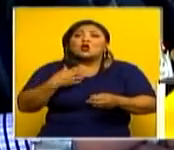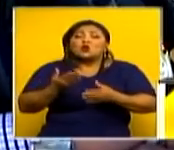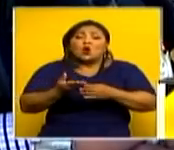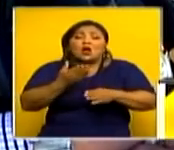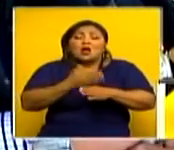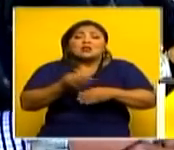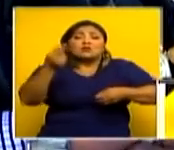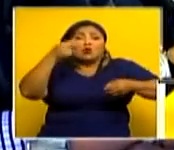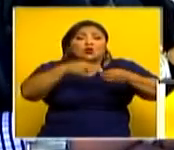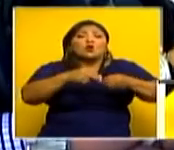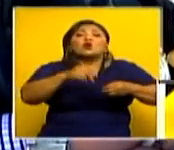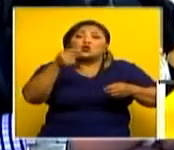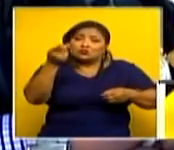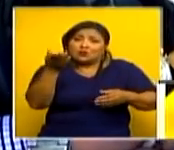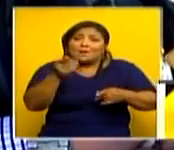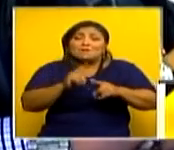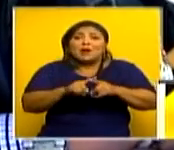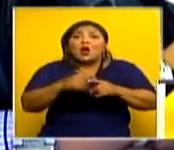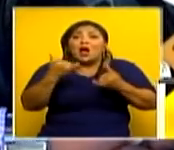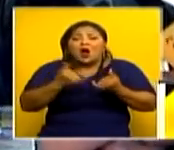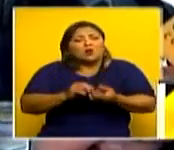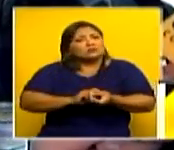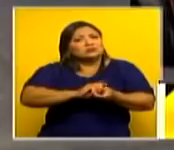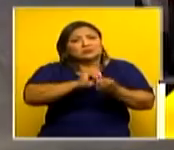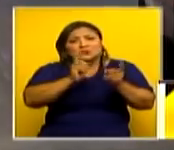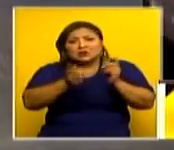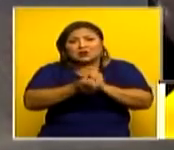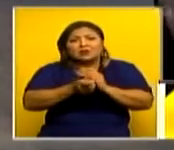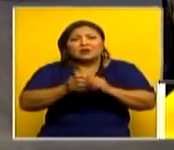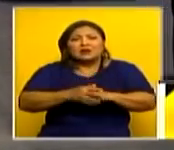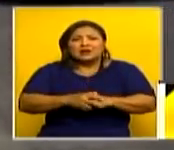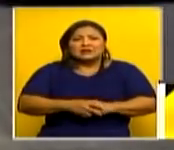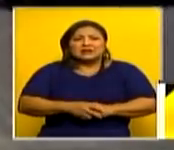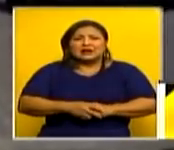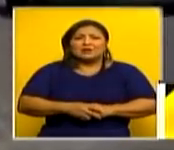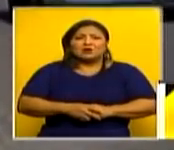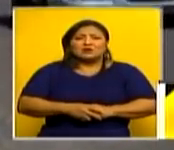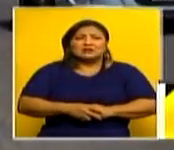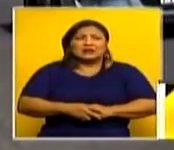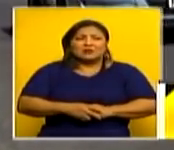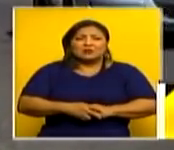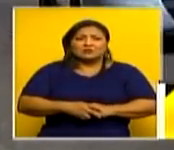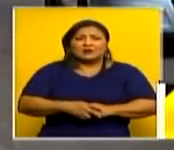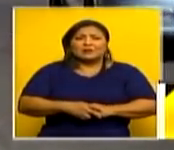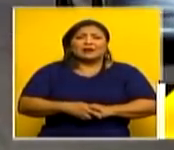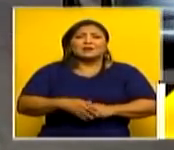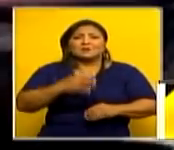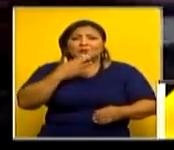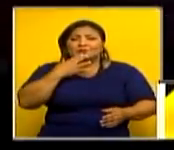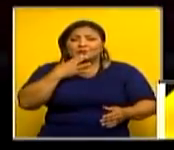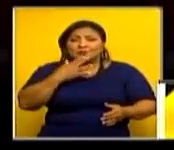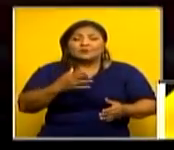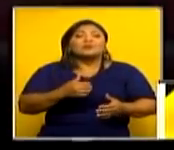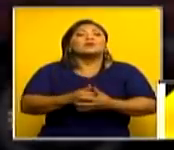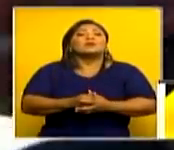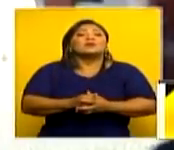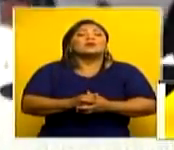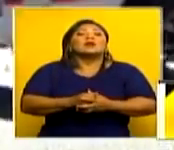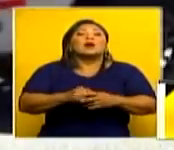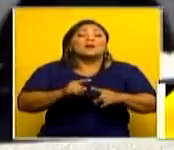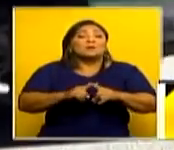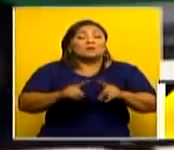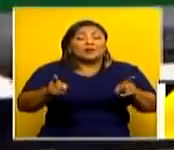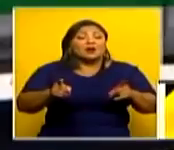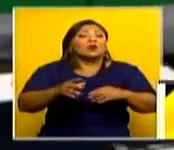poner este. Gracias a este gobierno y miles de personas hacen lo mismo. Afirman que no solamente autos de alta gama consumen este tipo